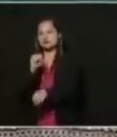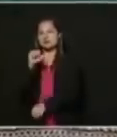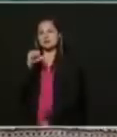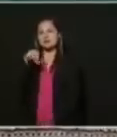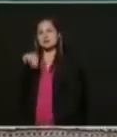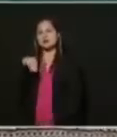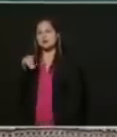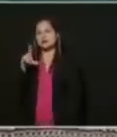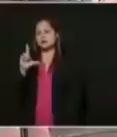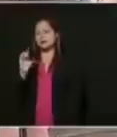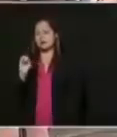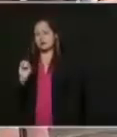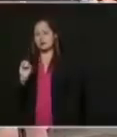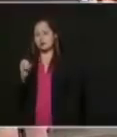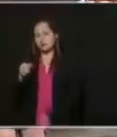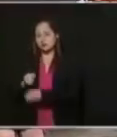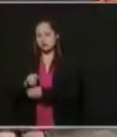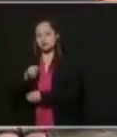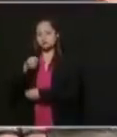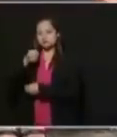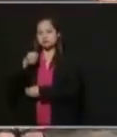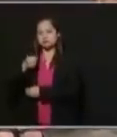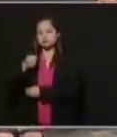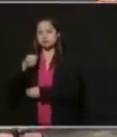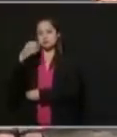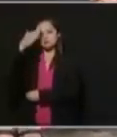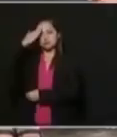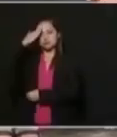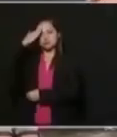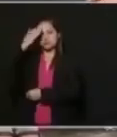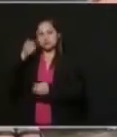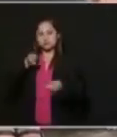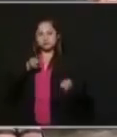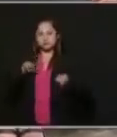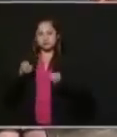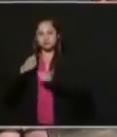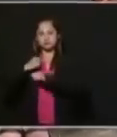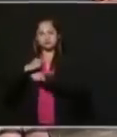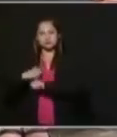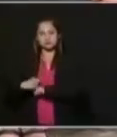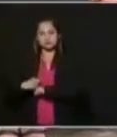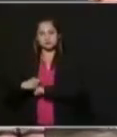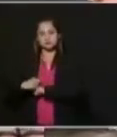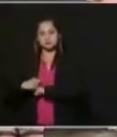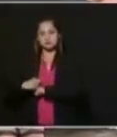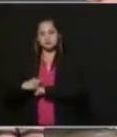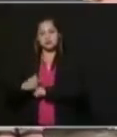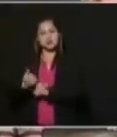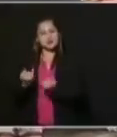Obrador, el bastón de mando, que como lo ha dicho el hermano,